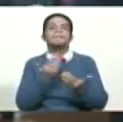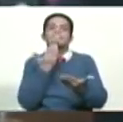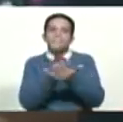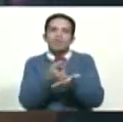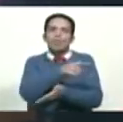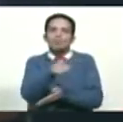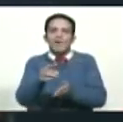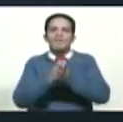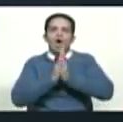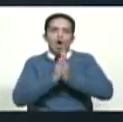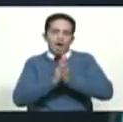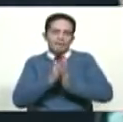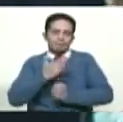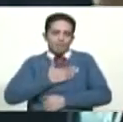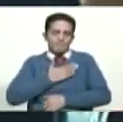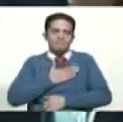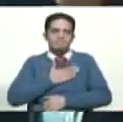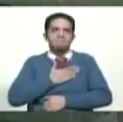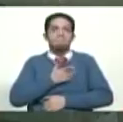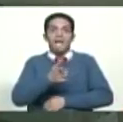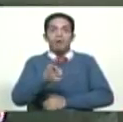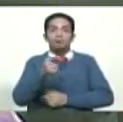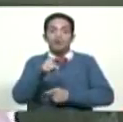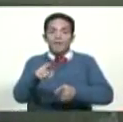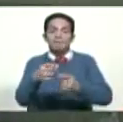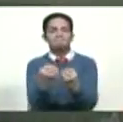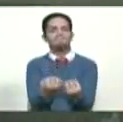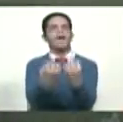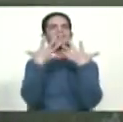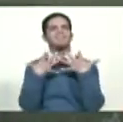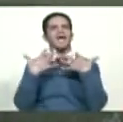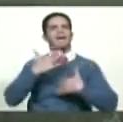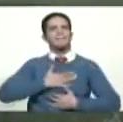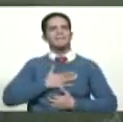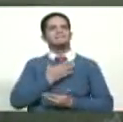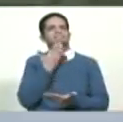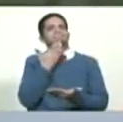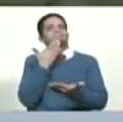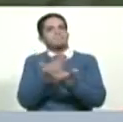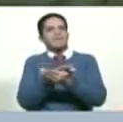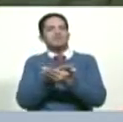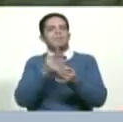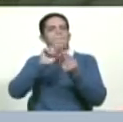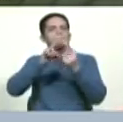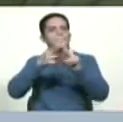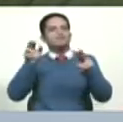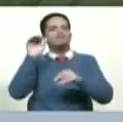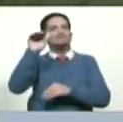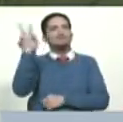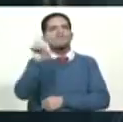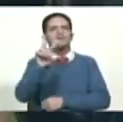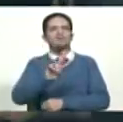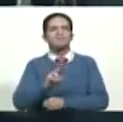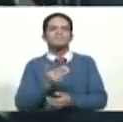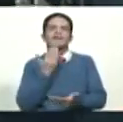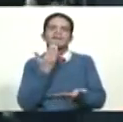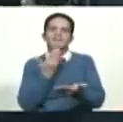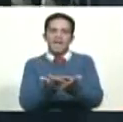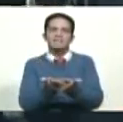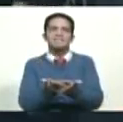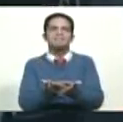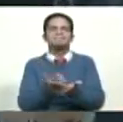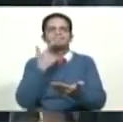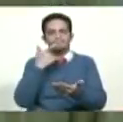mí. Pido que me den sus bendiciones y pido por la paz y el futuro de Venezuela. Muchas gracias. Dejo